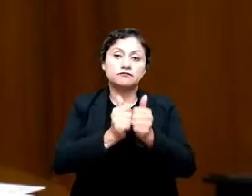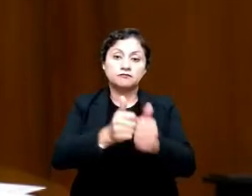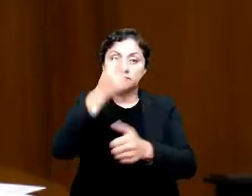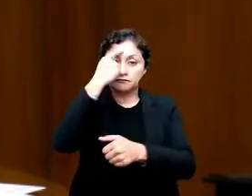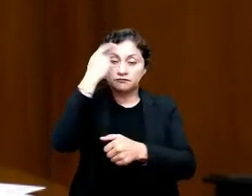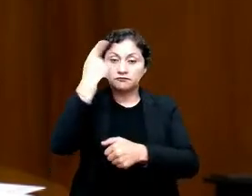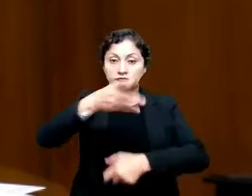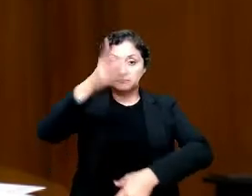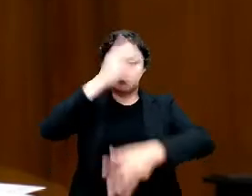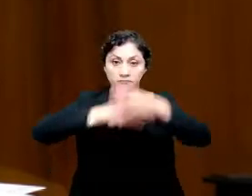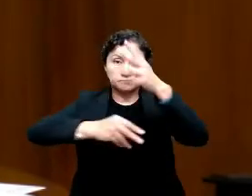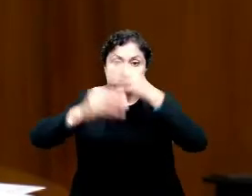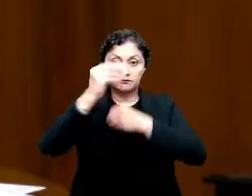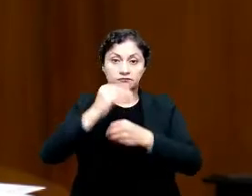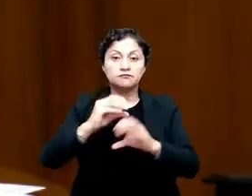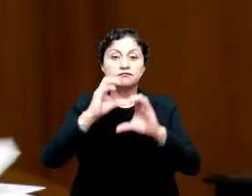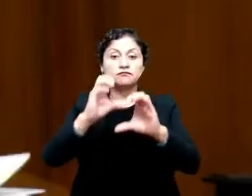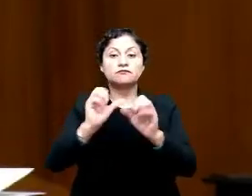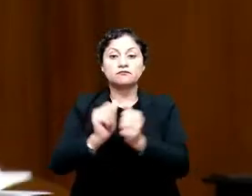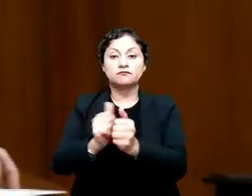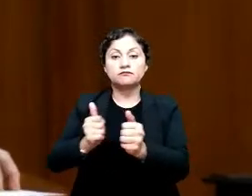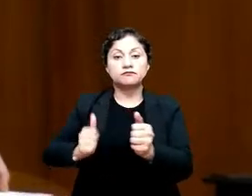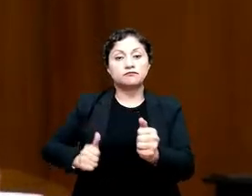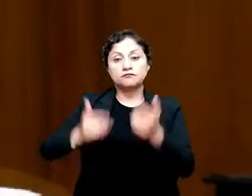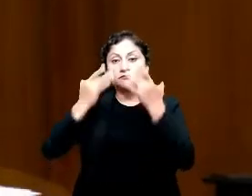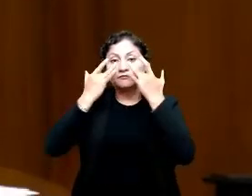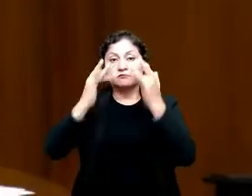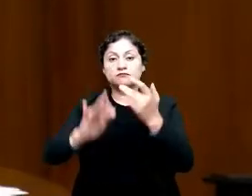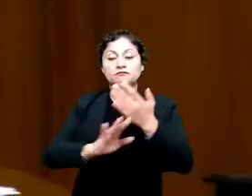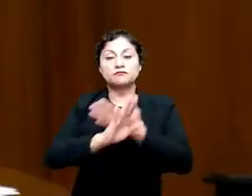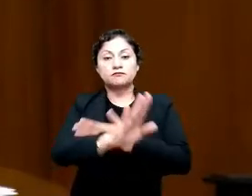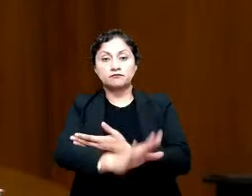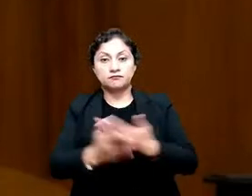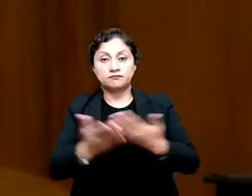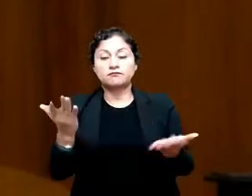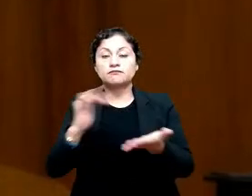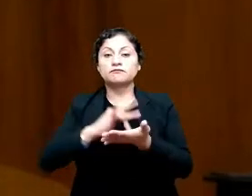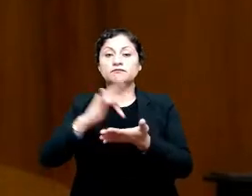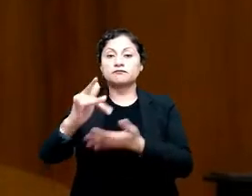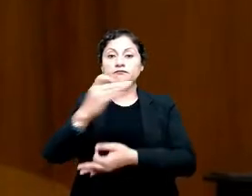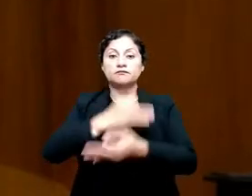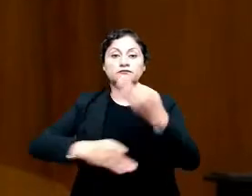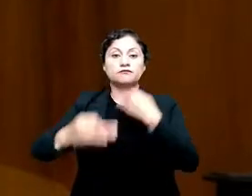aprendizaje, evitando nuevamente su deserción. Muchas gracias a todos ustedes.